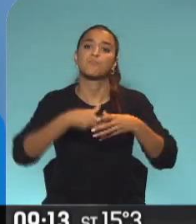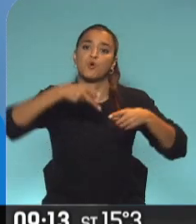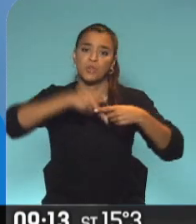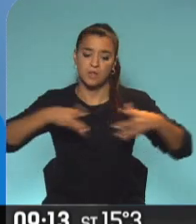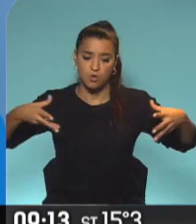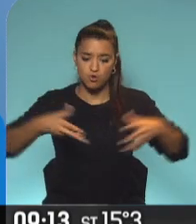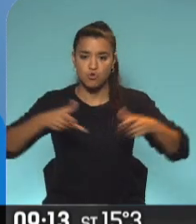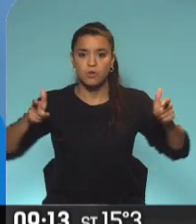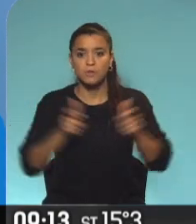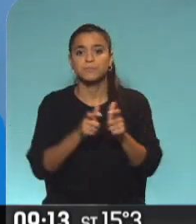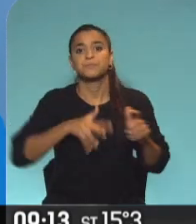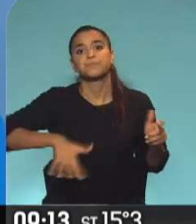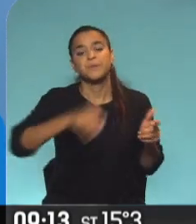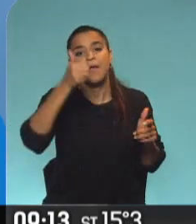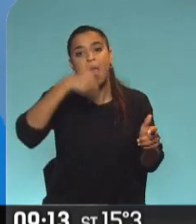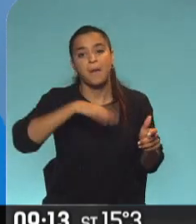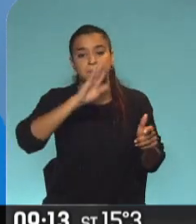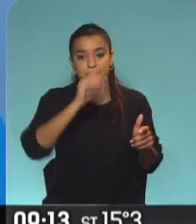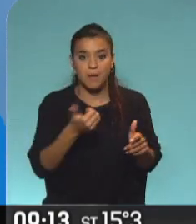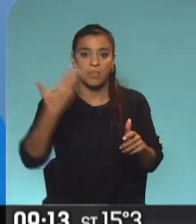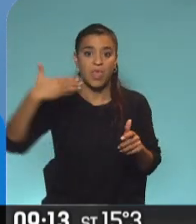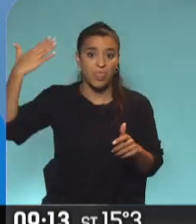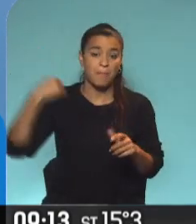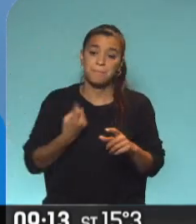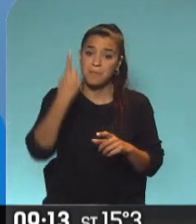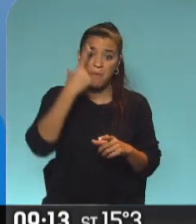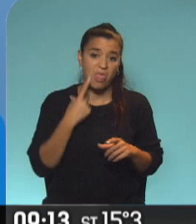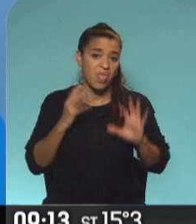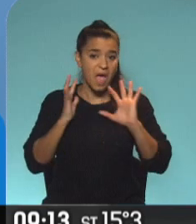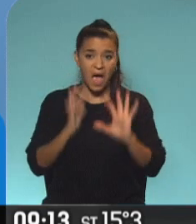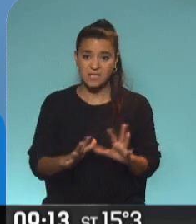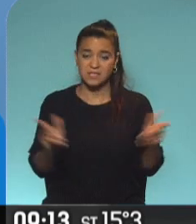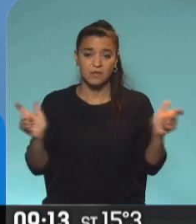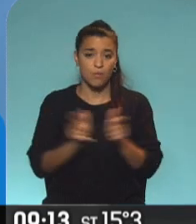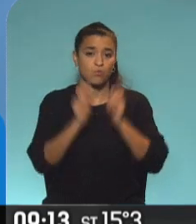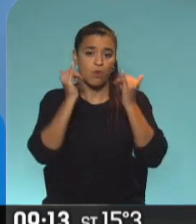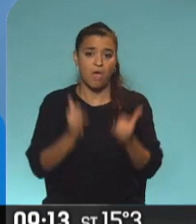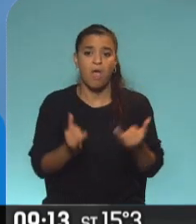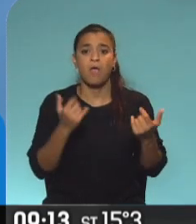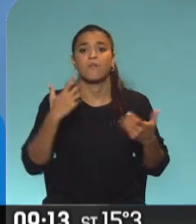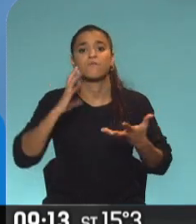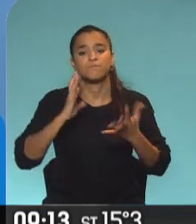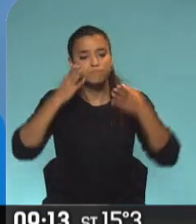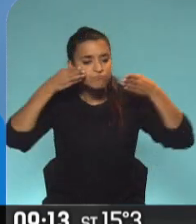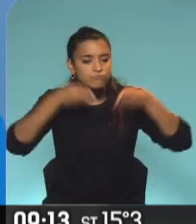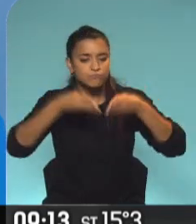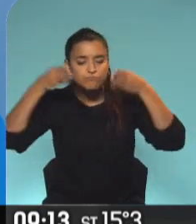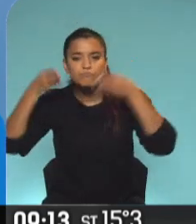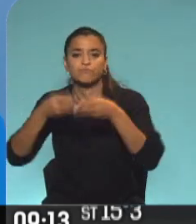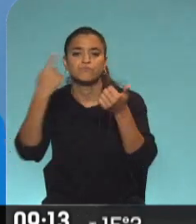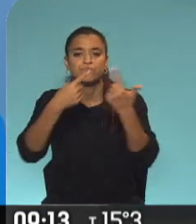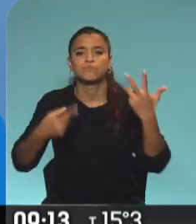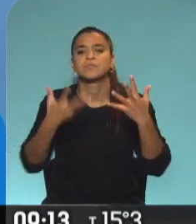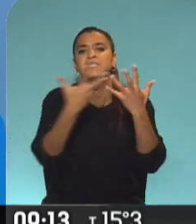En esta mesa de AMBA, que sucede desde el primer día y que ha tenido diferentes focos, la preparación del sistema